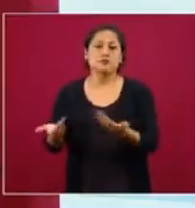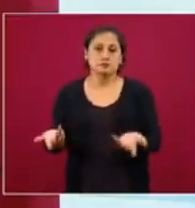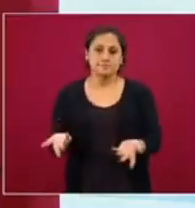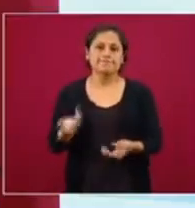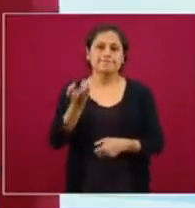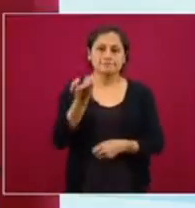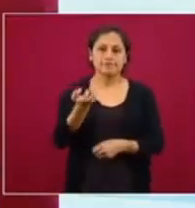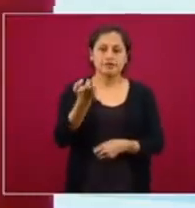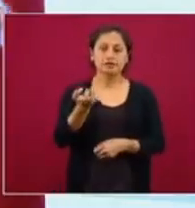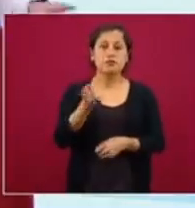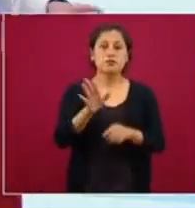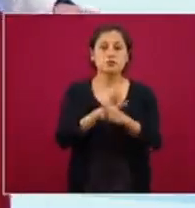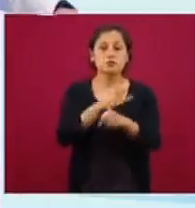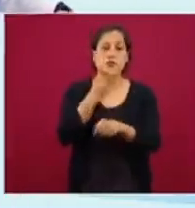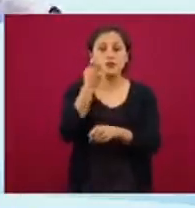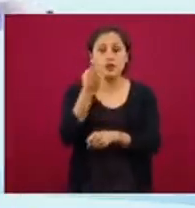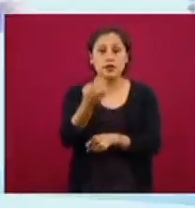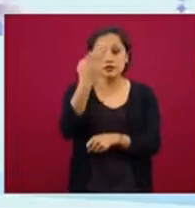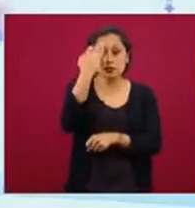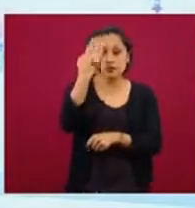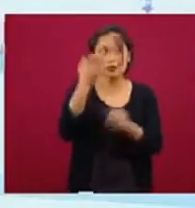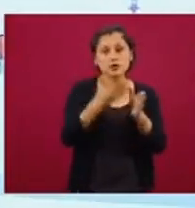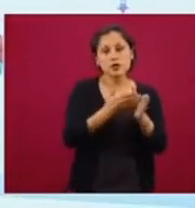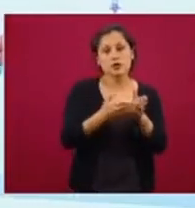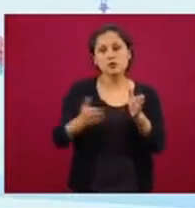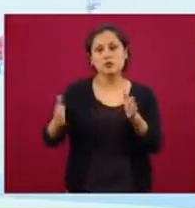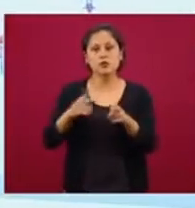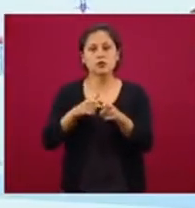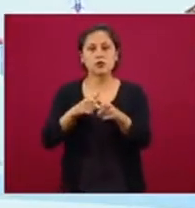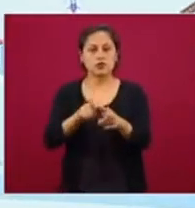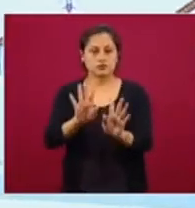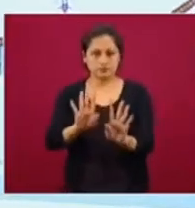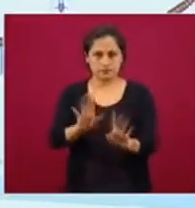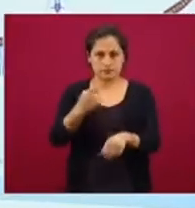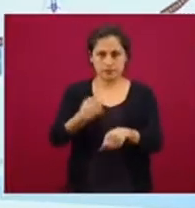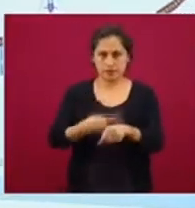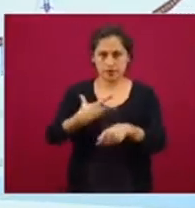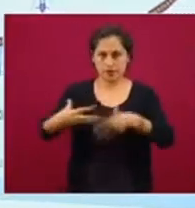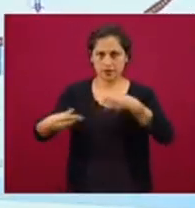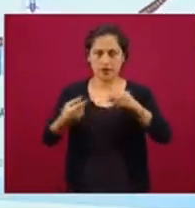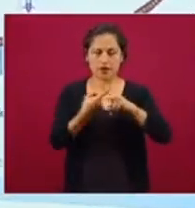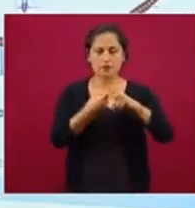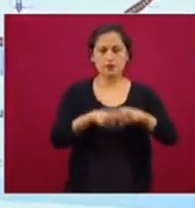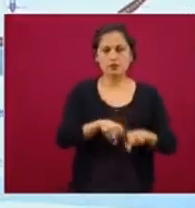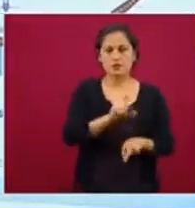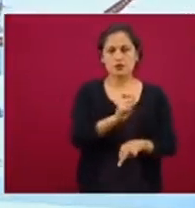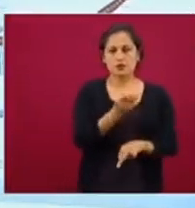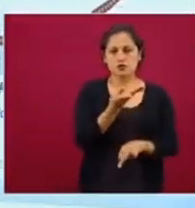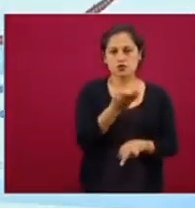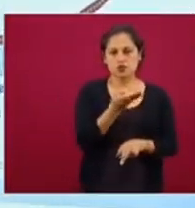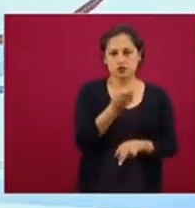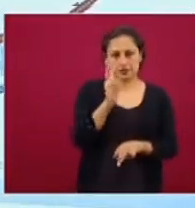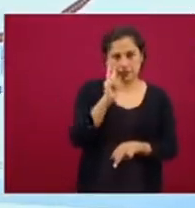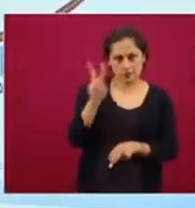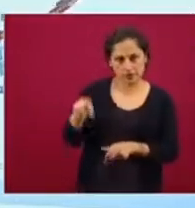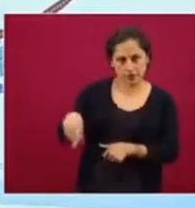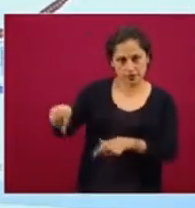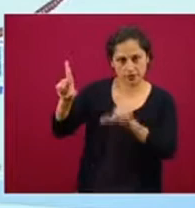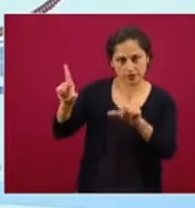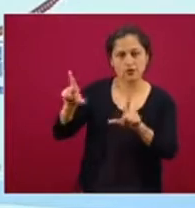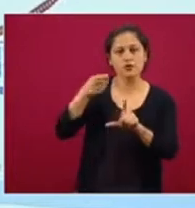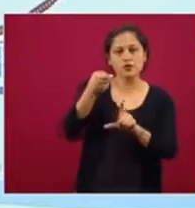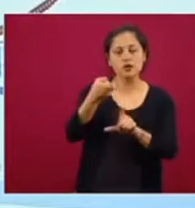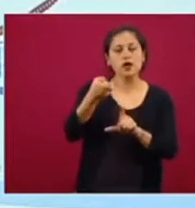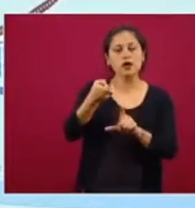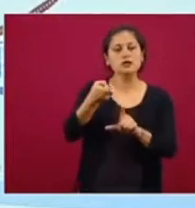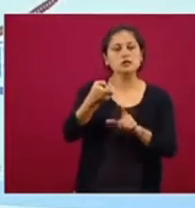más lenta. Aquí empezó la epidemia el 28 de febrero, aquí empezaron las medidas de la Jornada